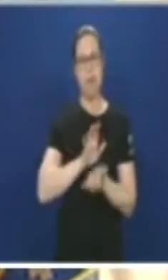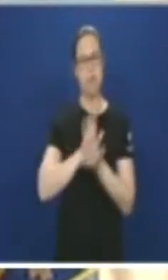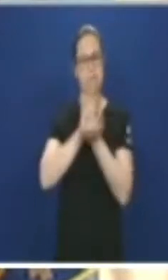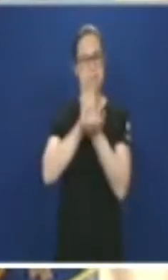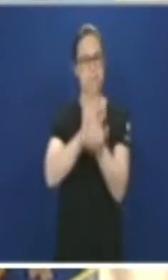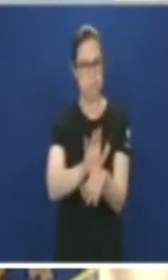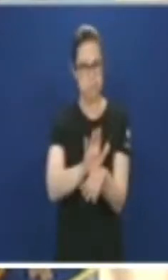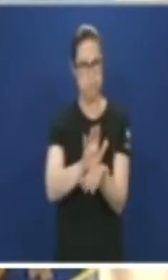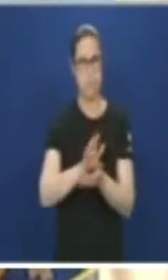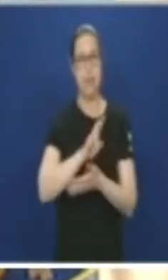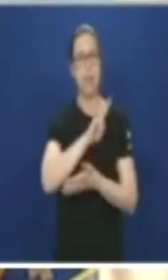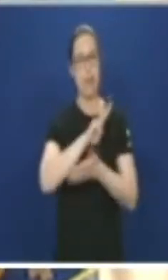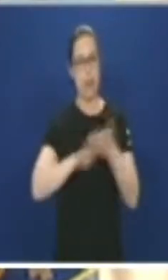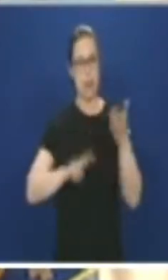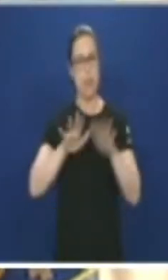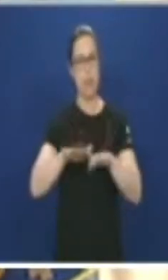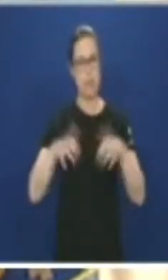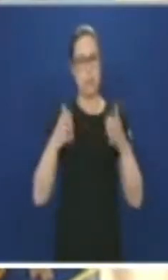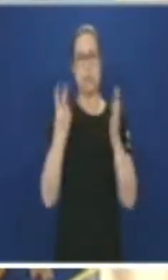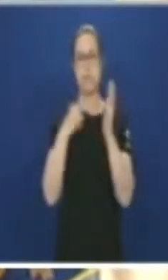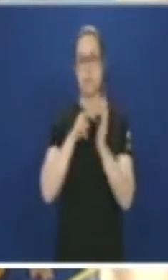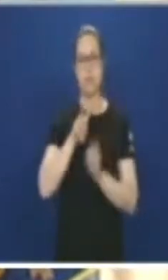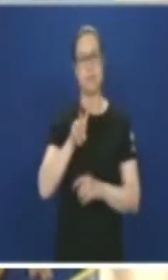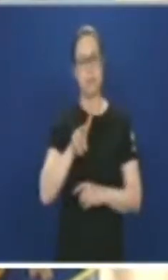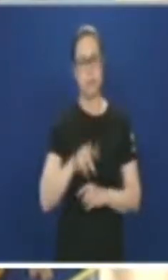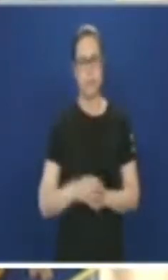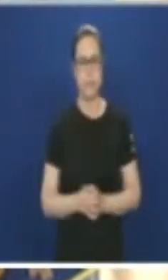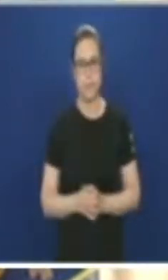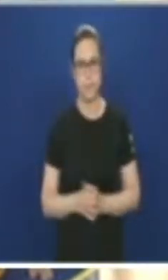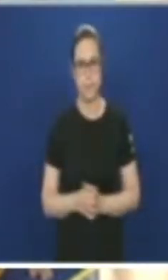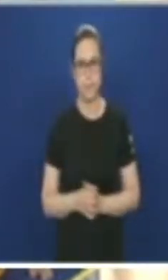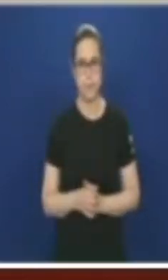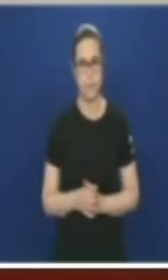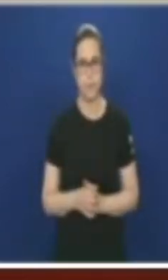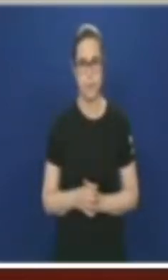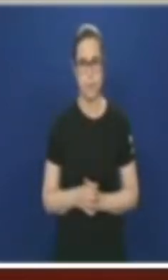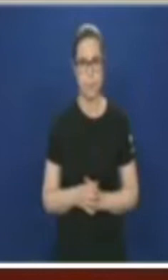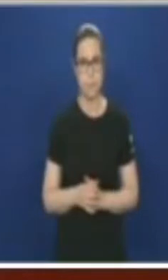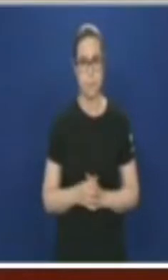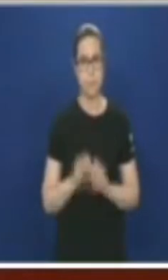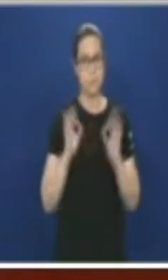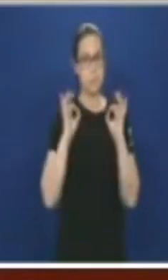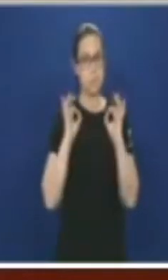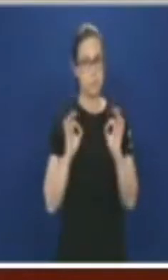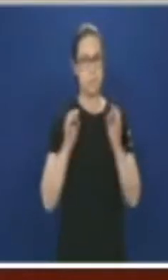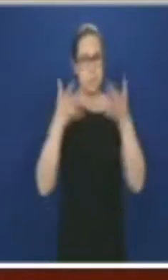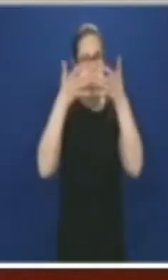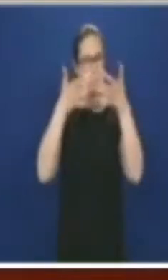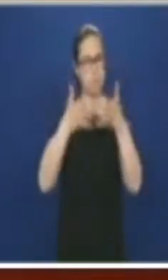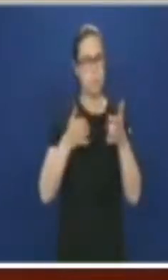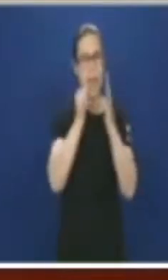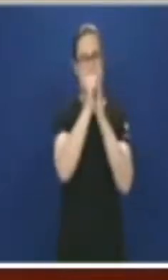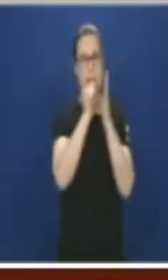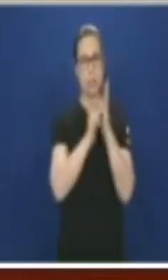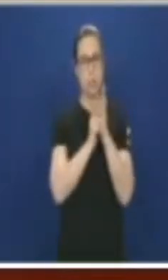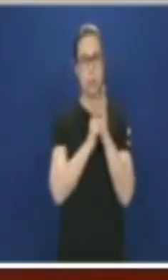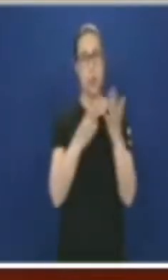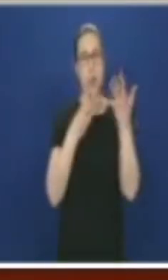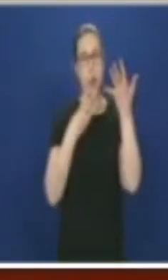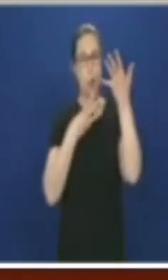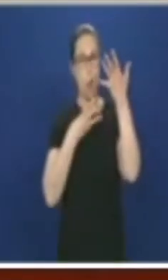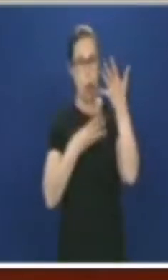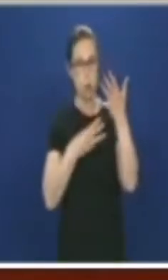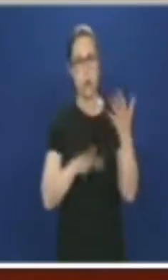Parlamento de Galicia 2021. Visto o disposto nos artigos 8